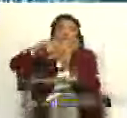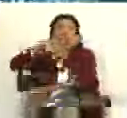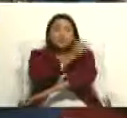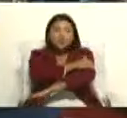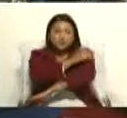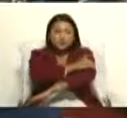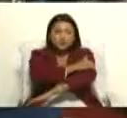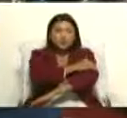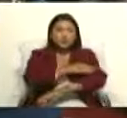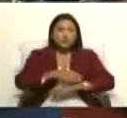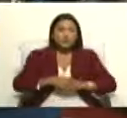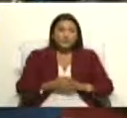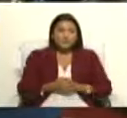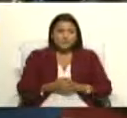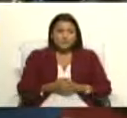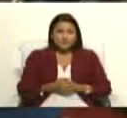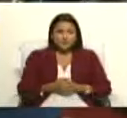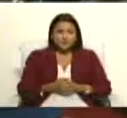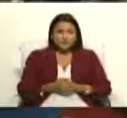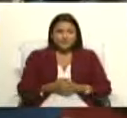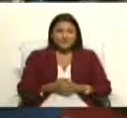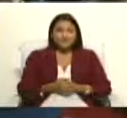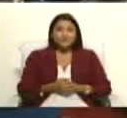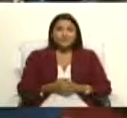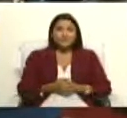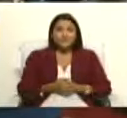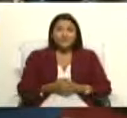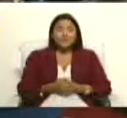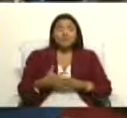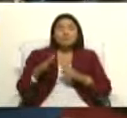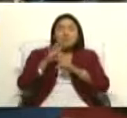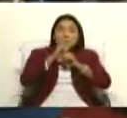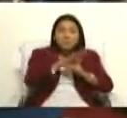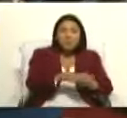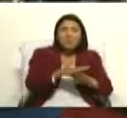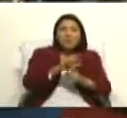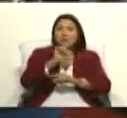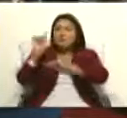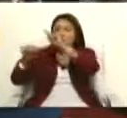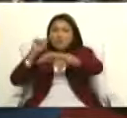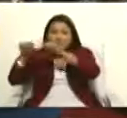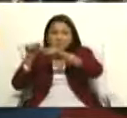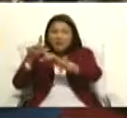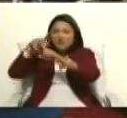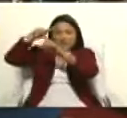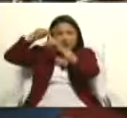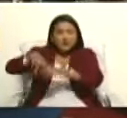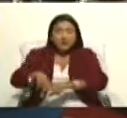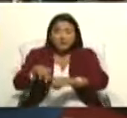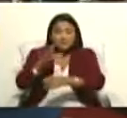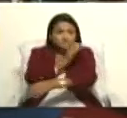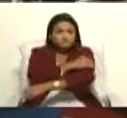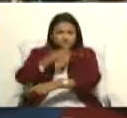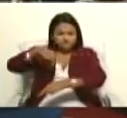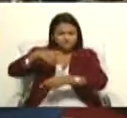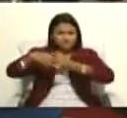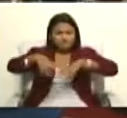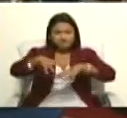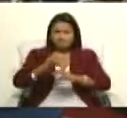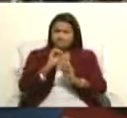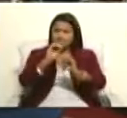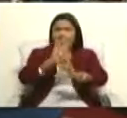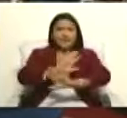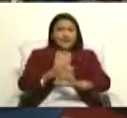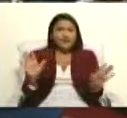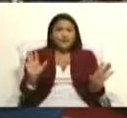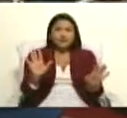esta nadie los ha maltratado nadie los ha pitado nadie ha hecho nada que no esté dentro de la